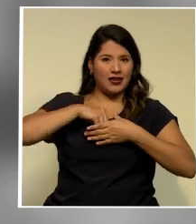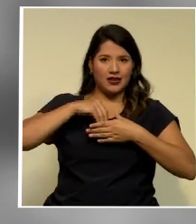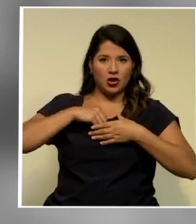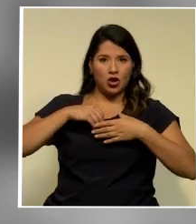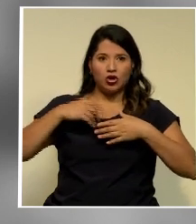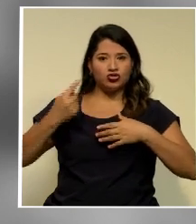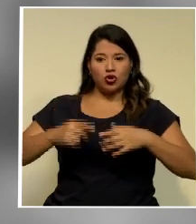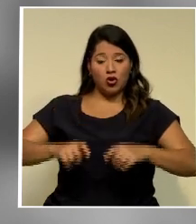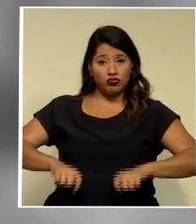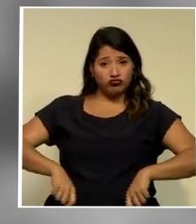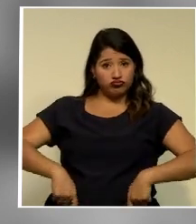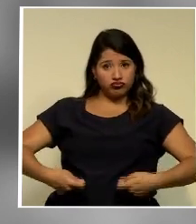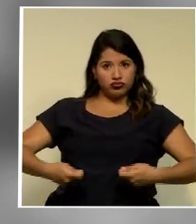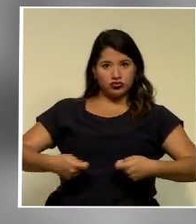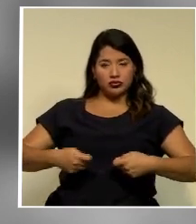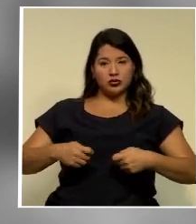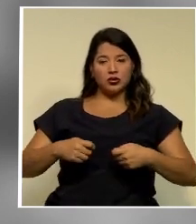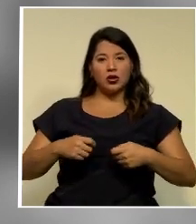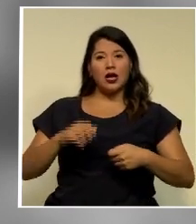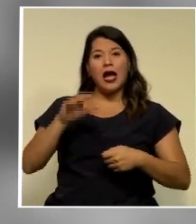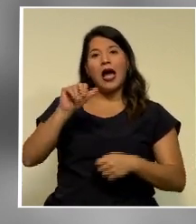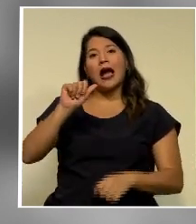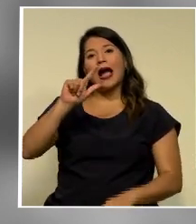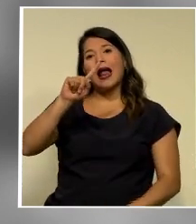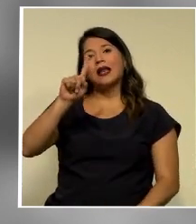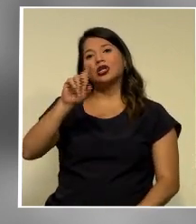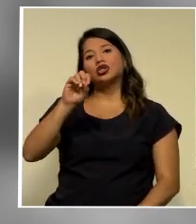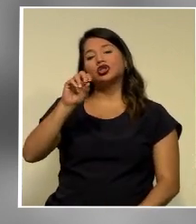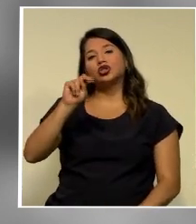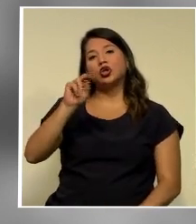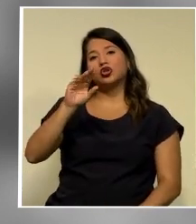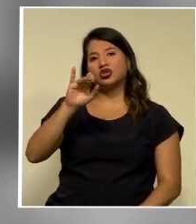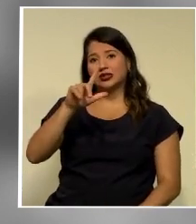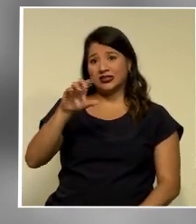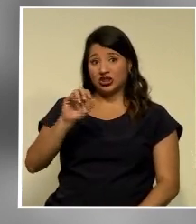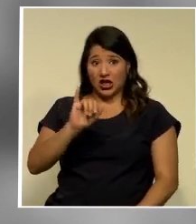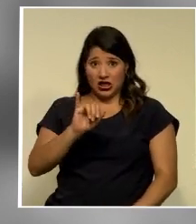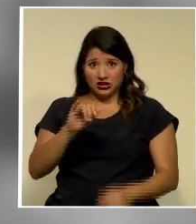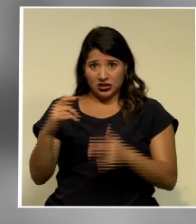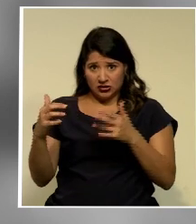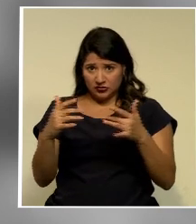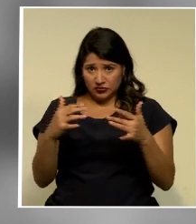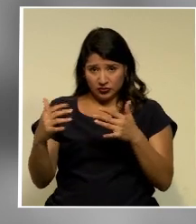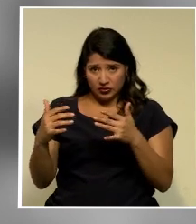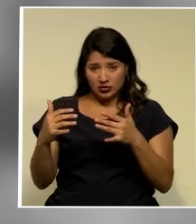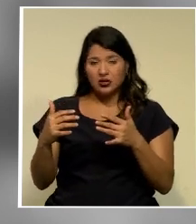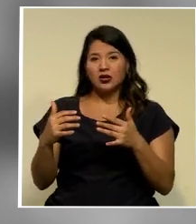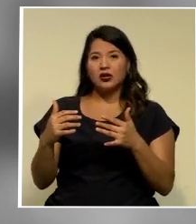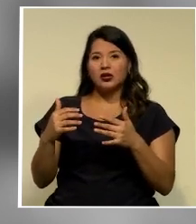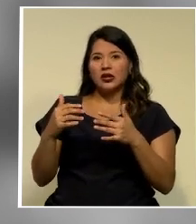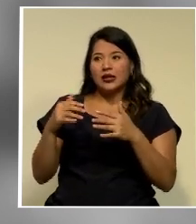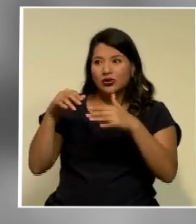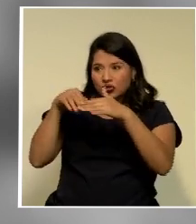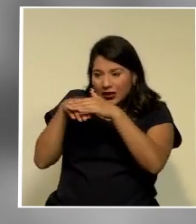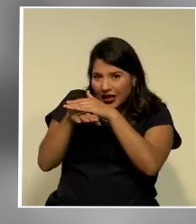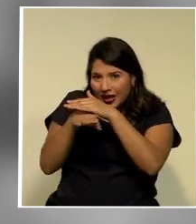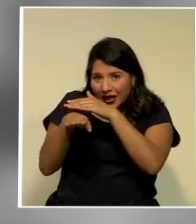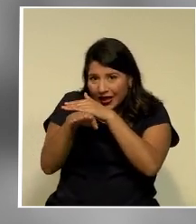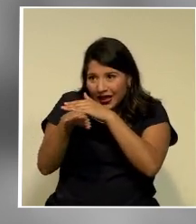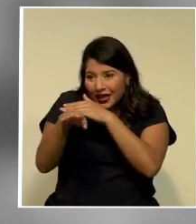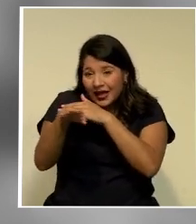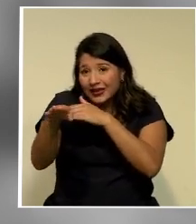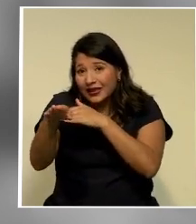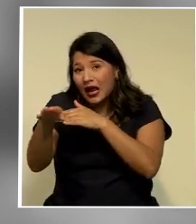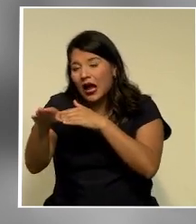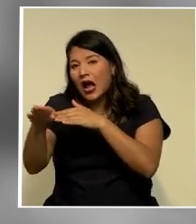boca. Y así es como ellos pelean. Pelean metiéndose, digamos, al interior de las trincheras del enemigo y